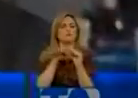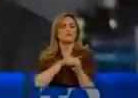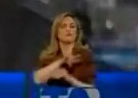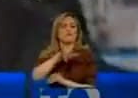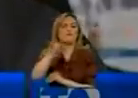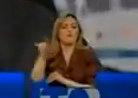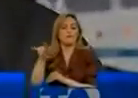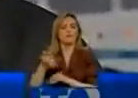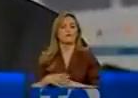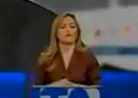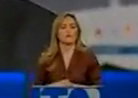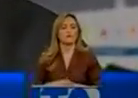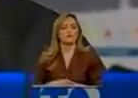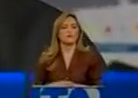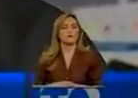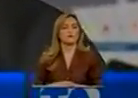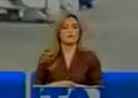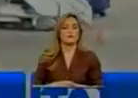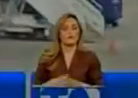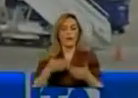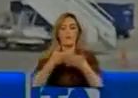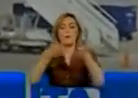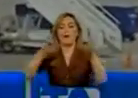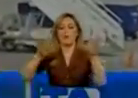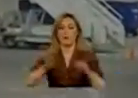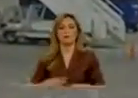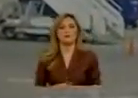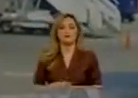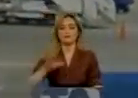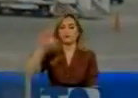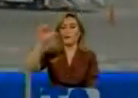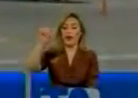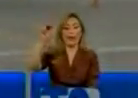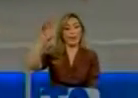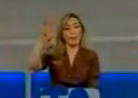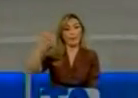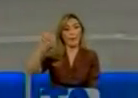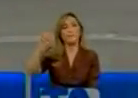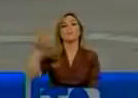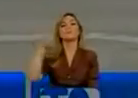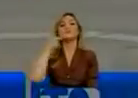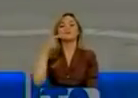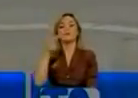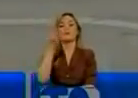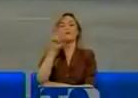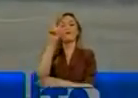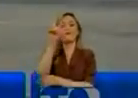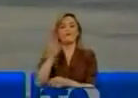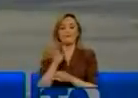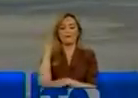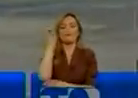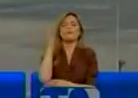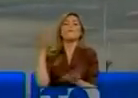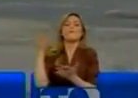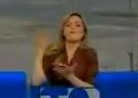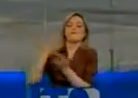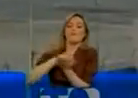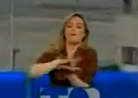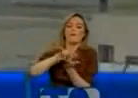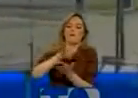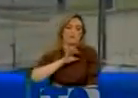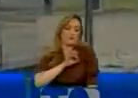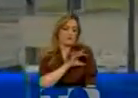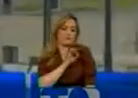Copa, va a incrementar los vuelos a Panamá. La TAN, en cambio, el viernes 2 de octubre reanudará sus vuelos desde Ecuador hasta Santiago de Chile. Y luego